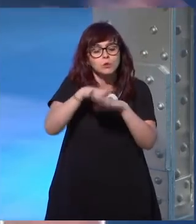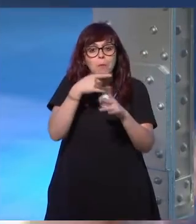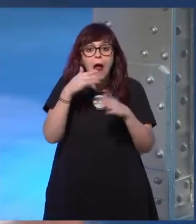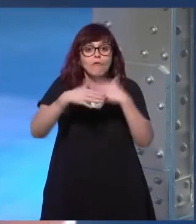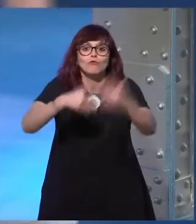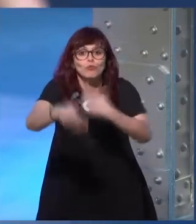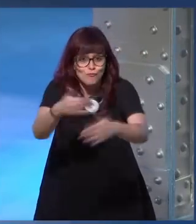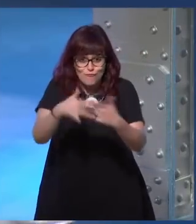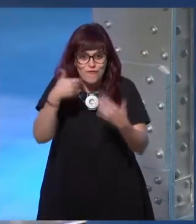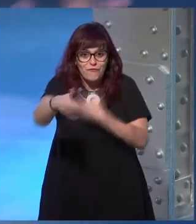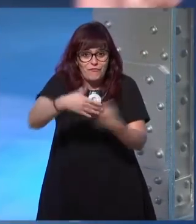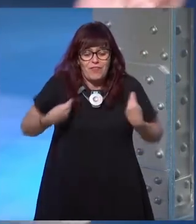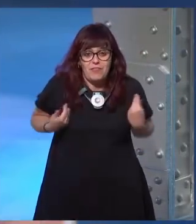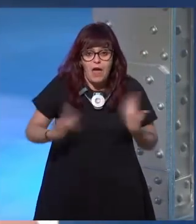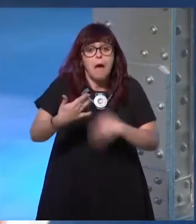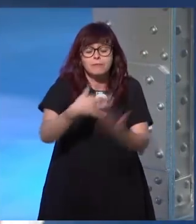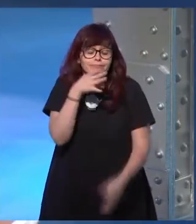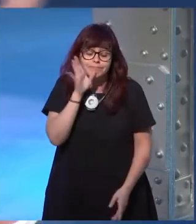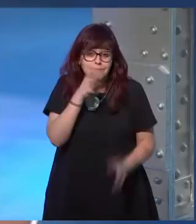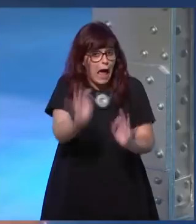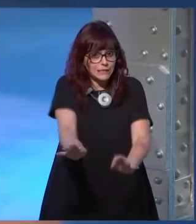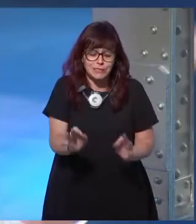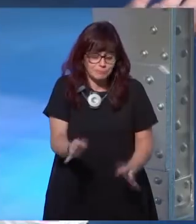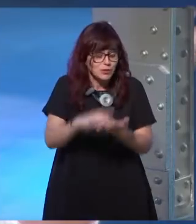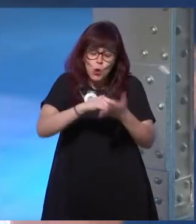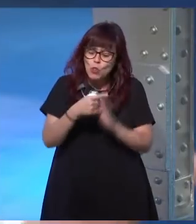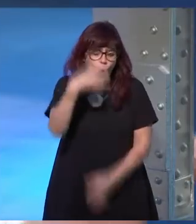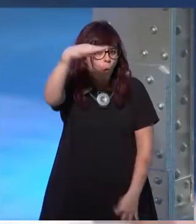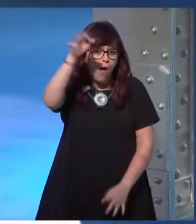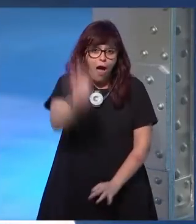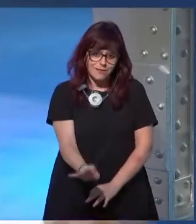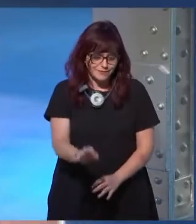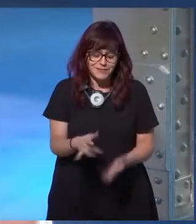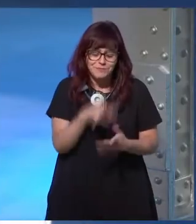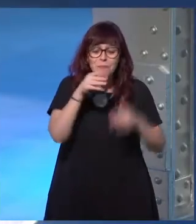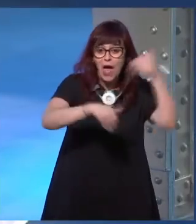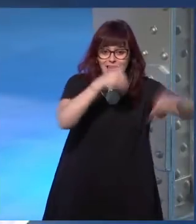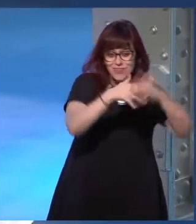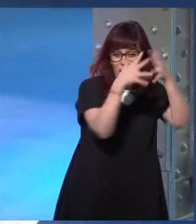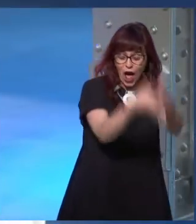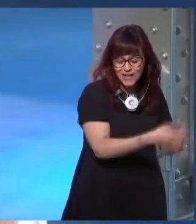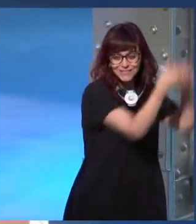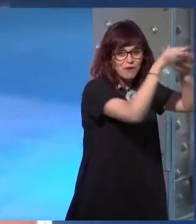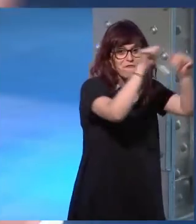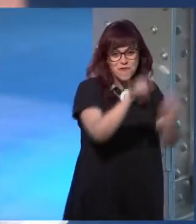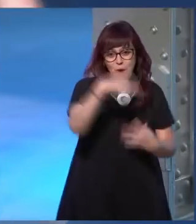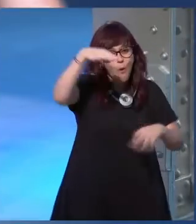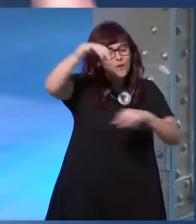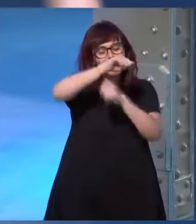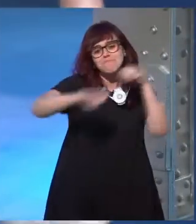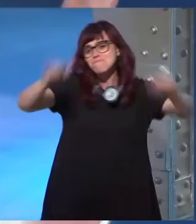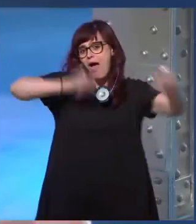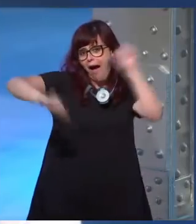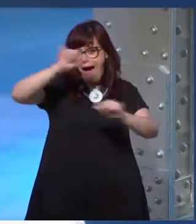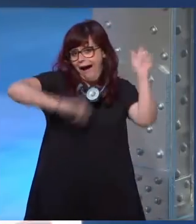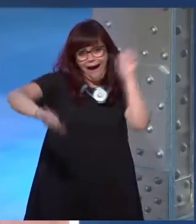eso seguir con mi vida ahora eso sí la única solución para protegerme después de las elecciones norteamericanas vamos pimplarme todo